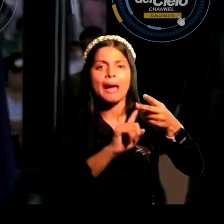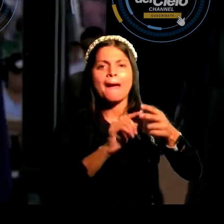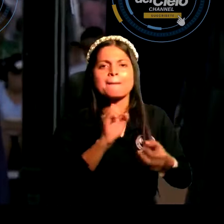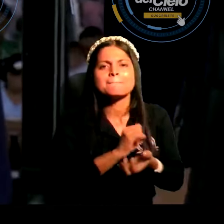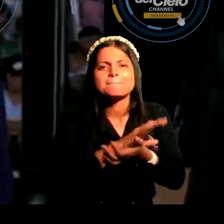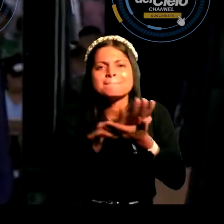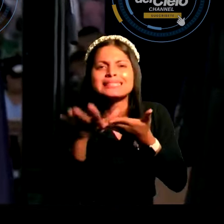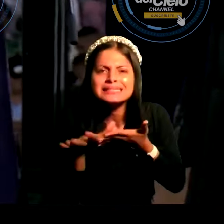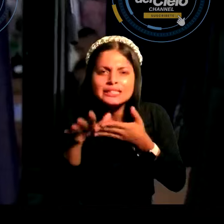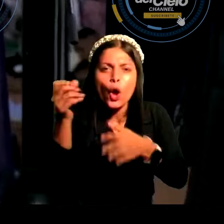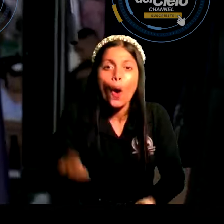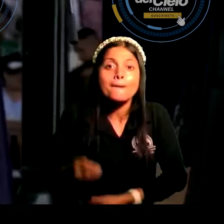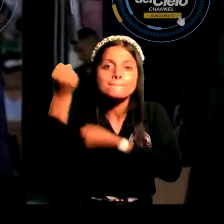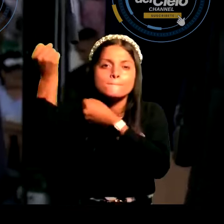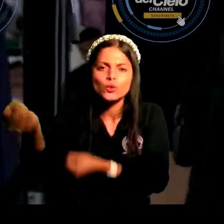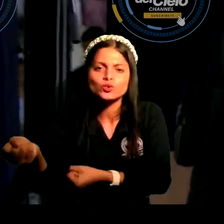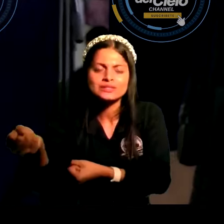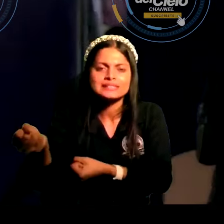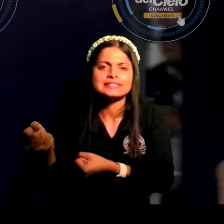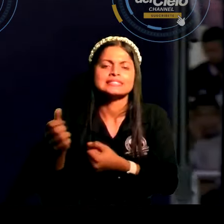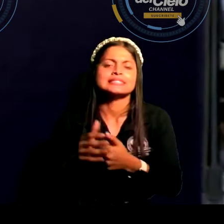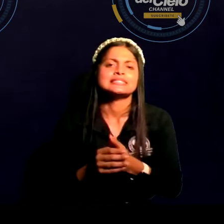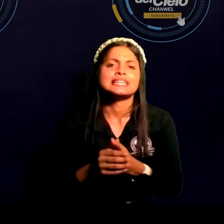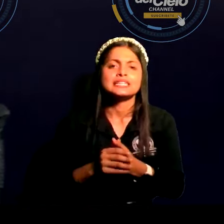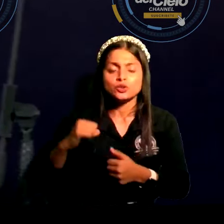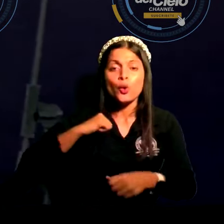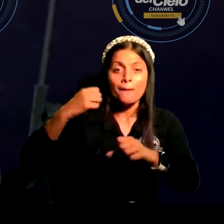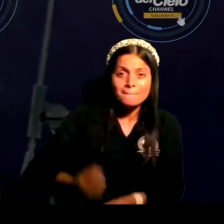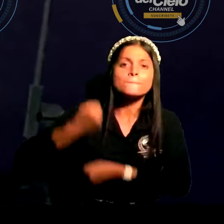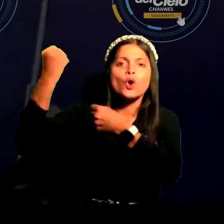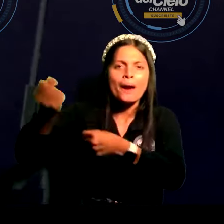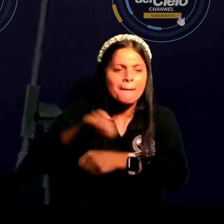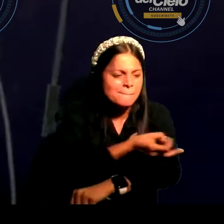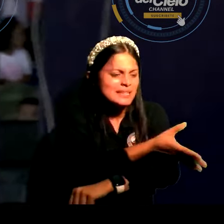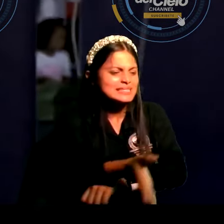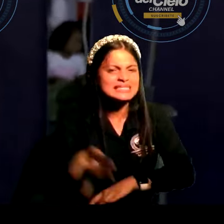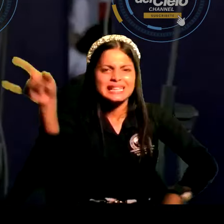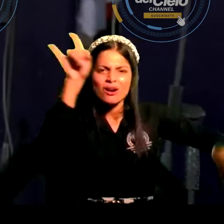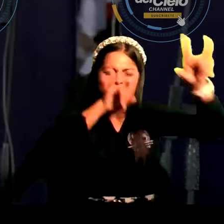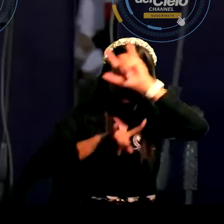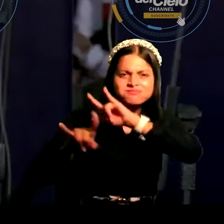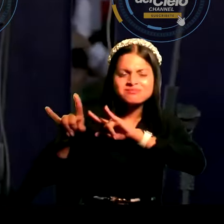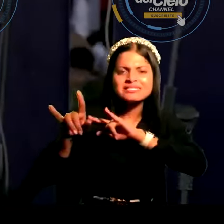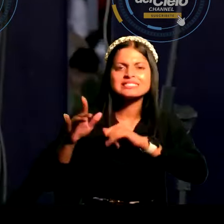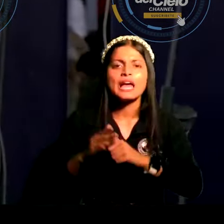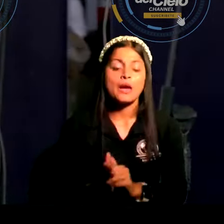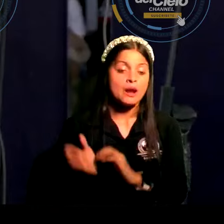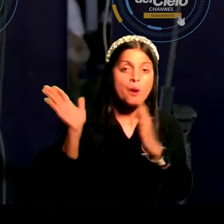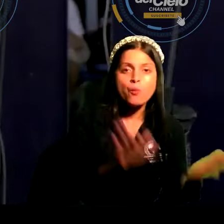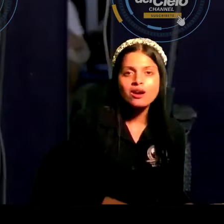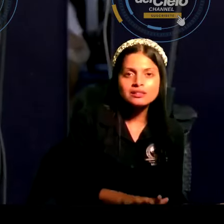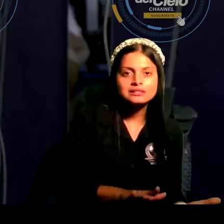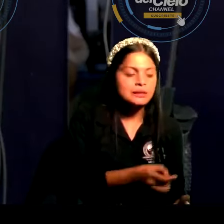la tentación, que tuviera poder para vencer al diablo y poder para vencer la muerte. No había nadie.